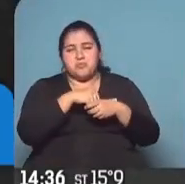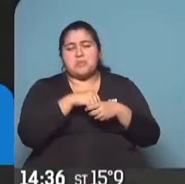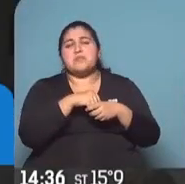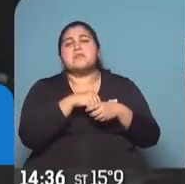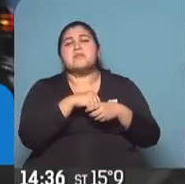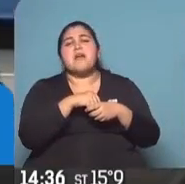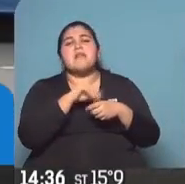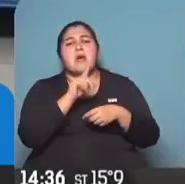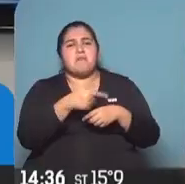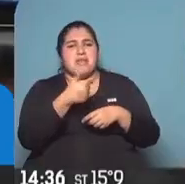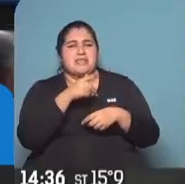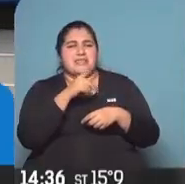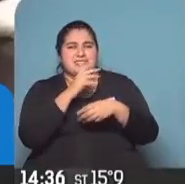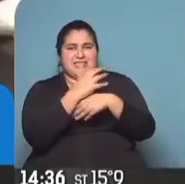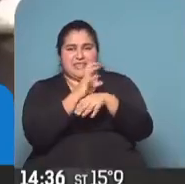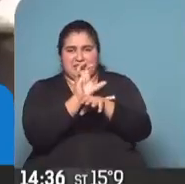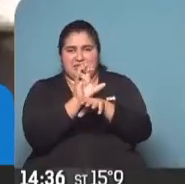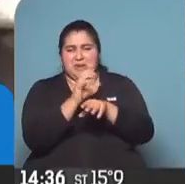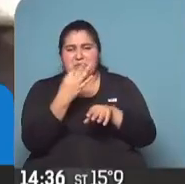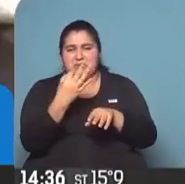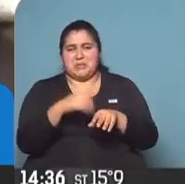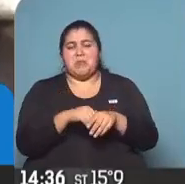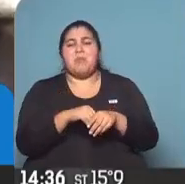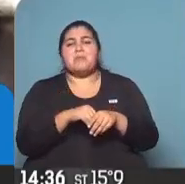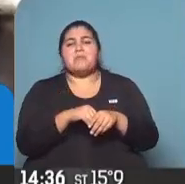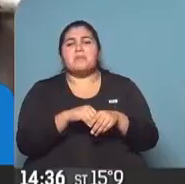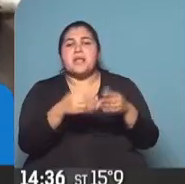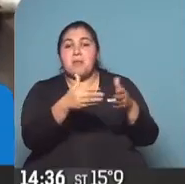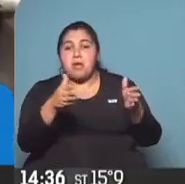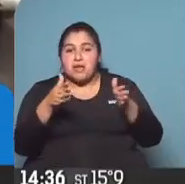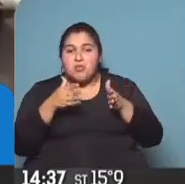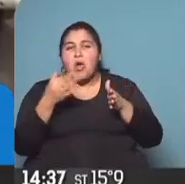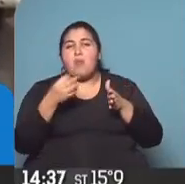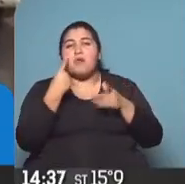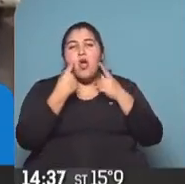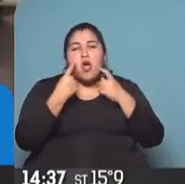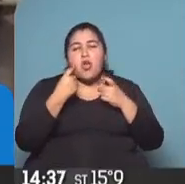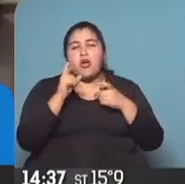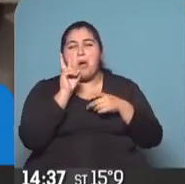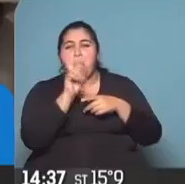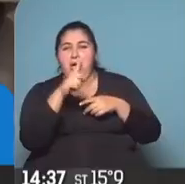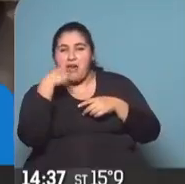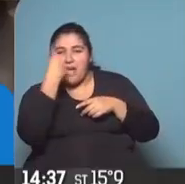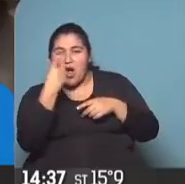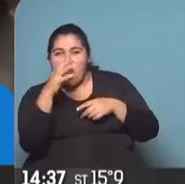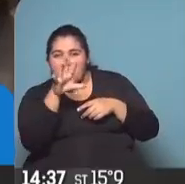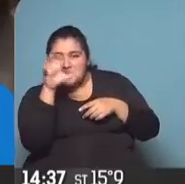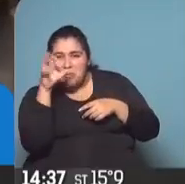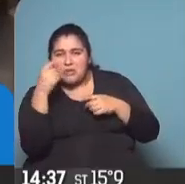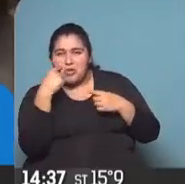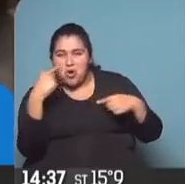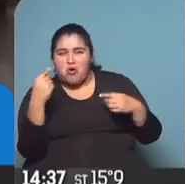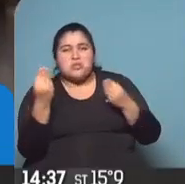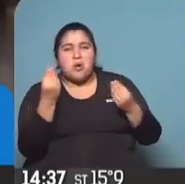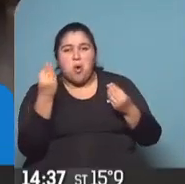enlace satelital vehículo de inteligencia vigilancia y reconocimiento lo han adquirido recientemente